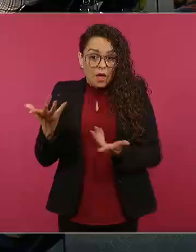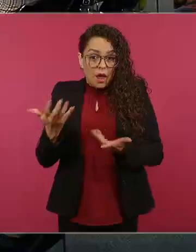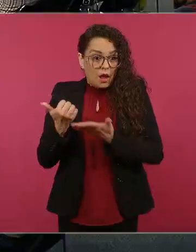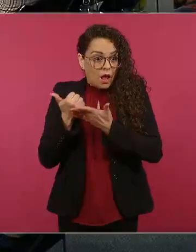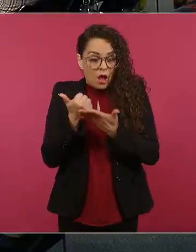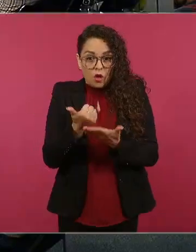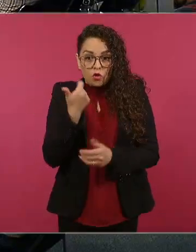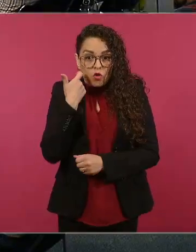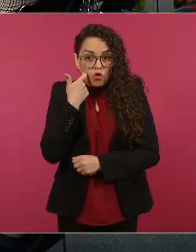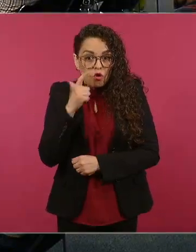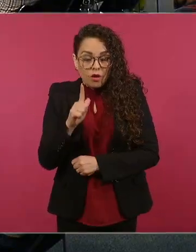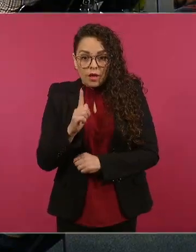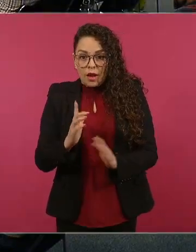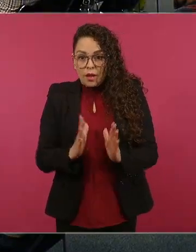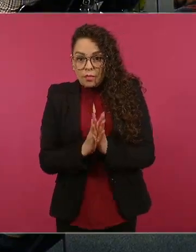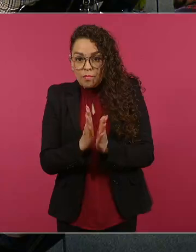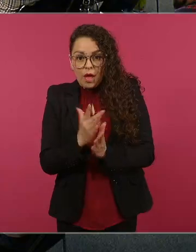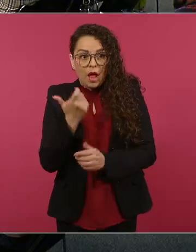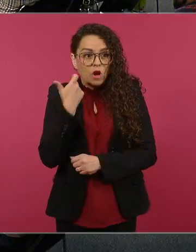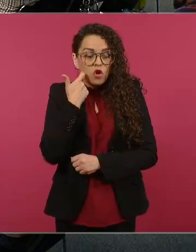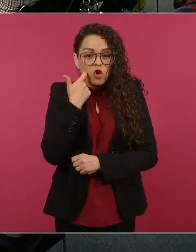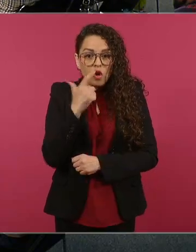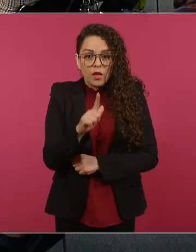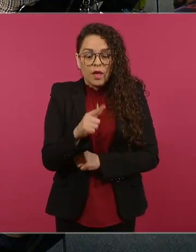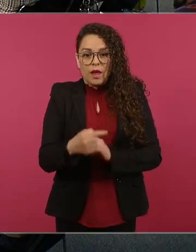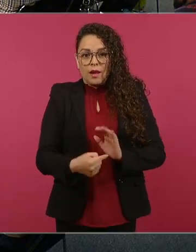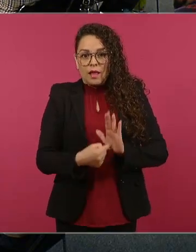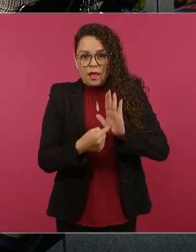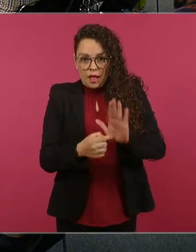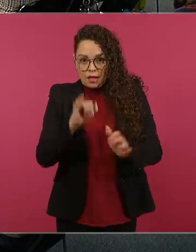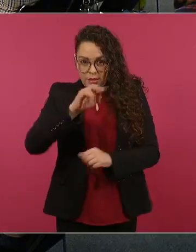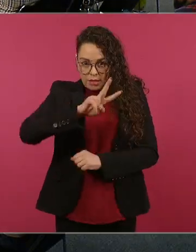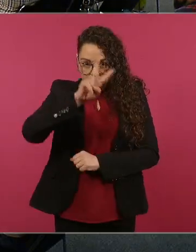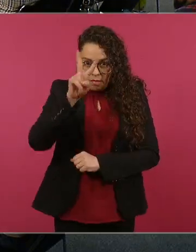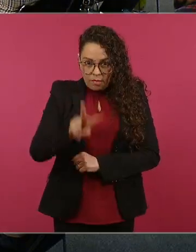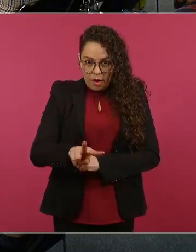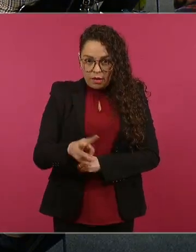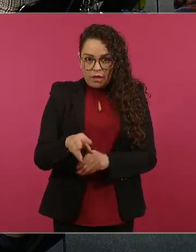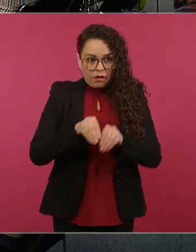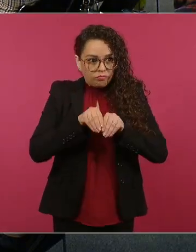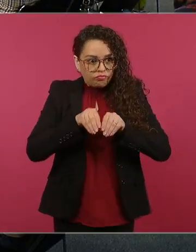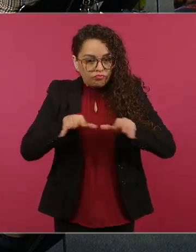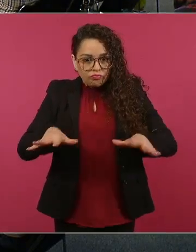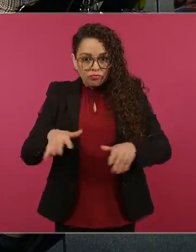contrario a la búsqueda de la verdad, a la impartición de justicia,